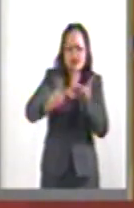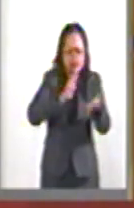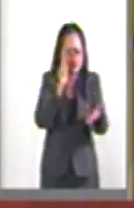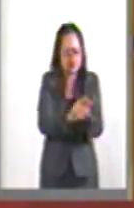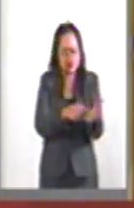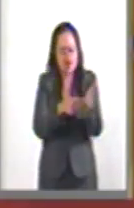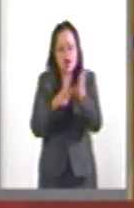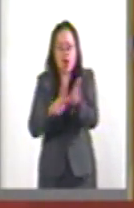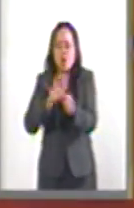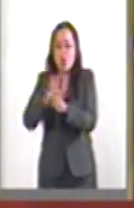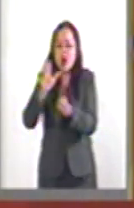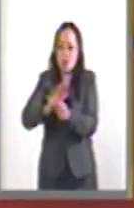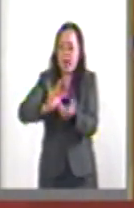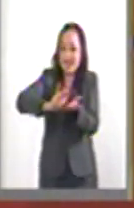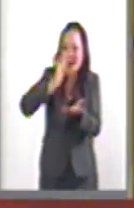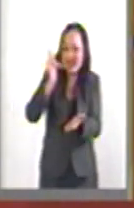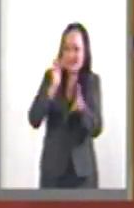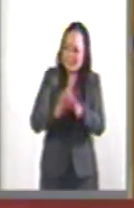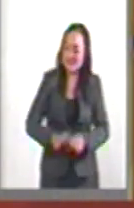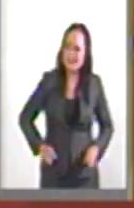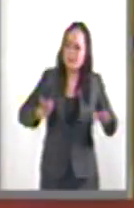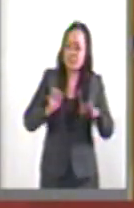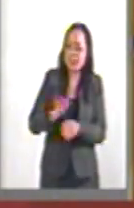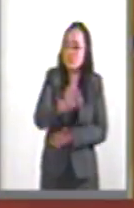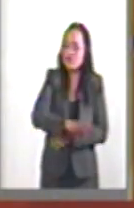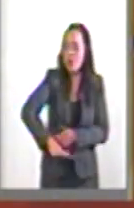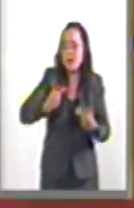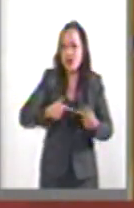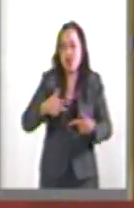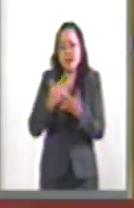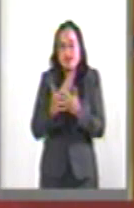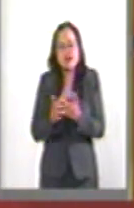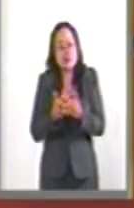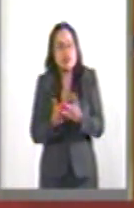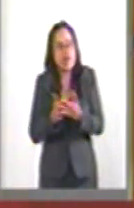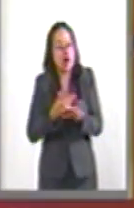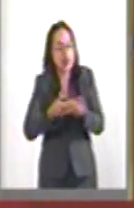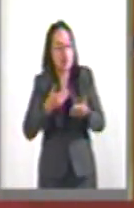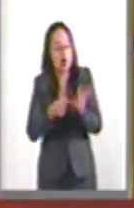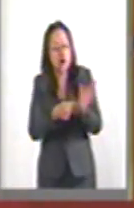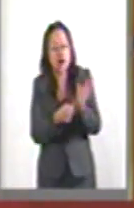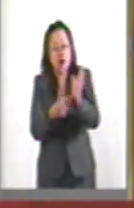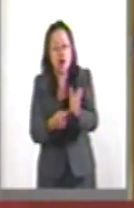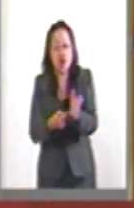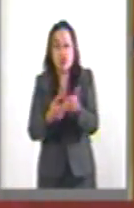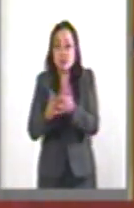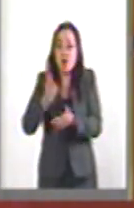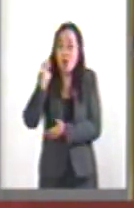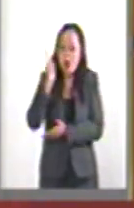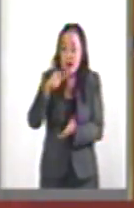una ventana muy esperada por donde se filtra la esperanza.